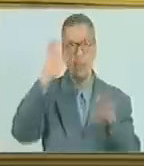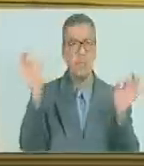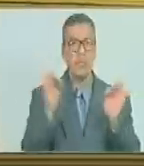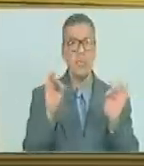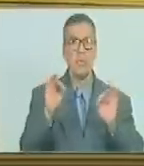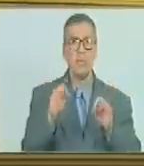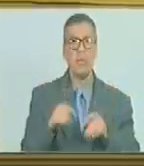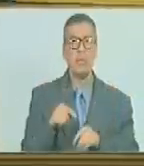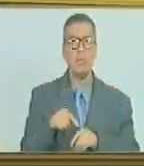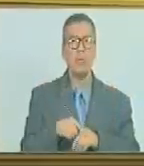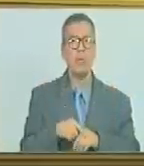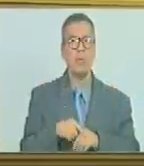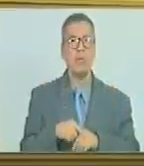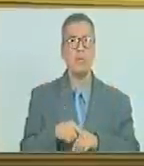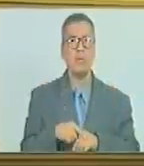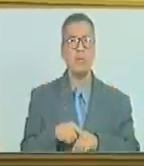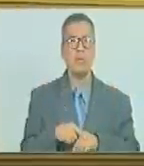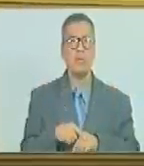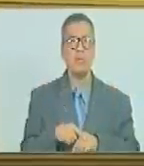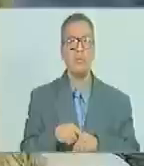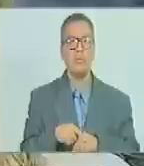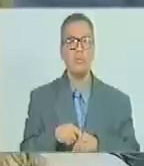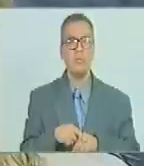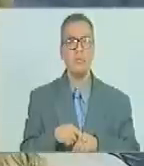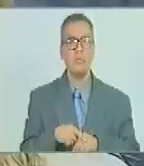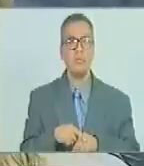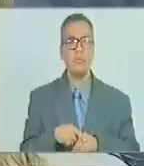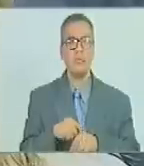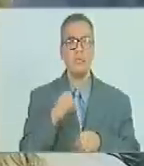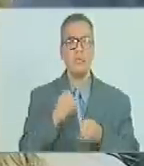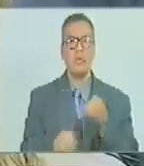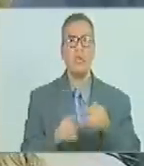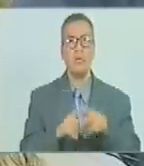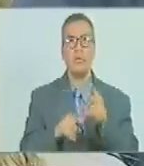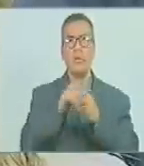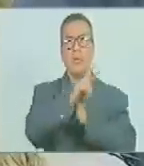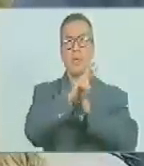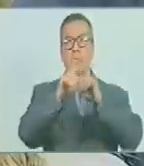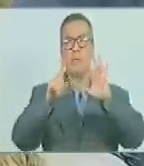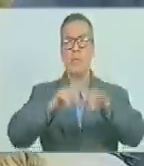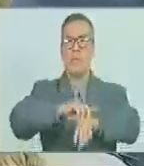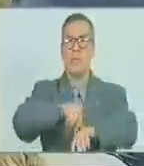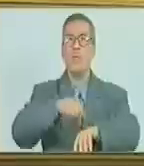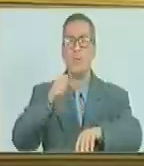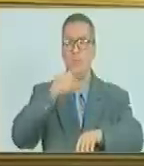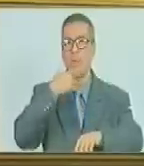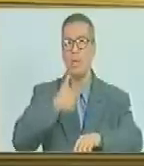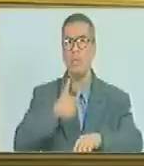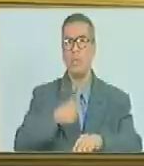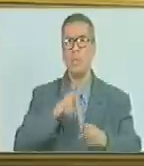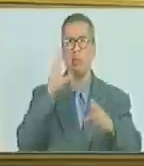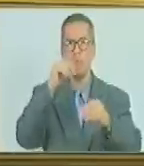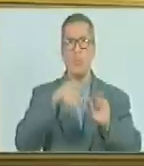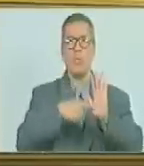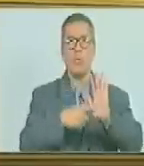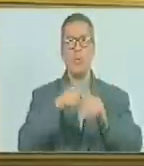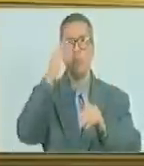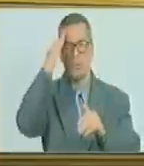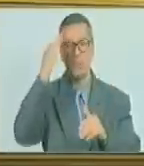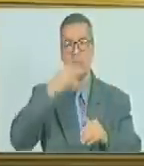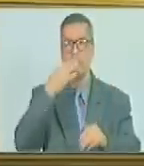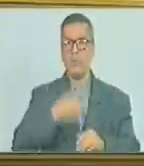cierto, te concedo el hecho de que en los últimos 26 segundos se publicó el resultado? ¿Está bien? Está